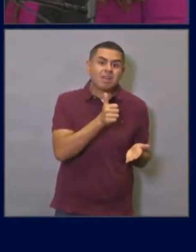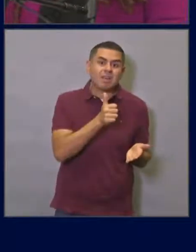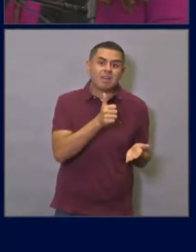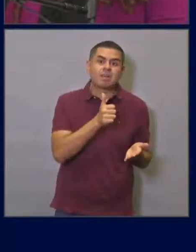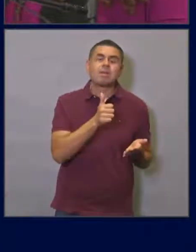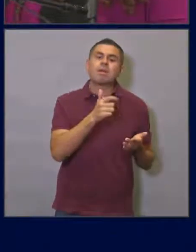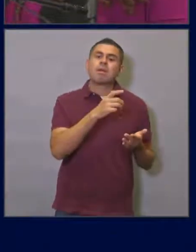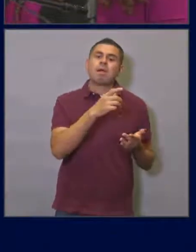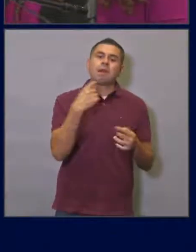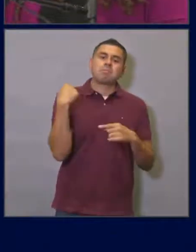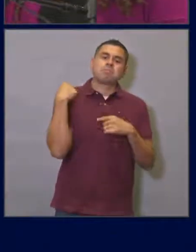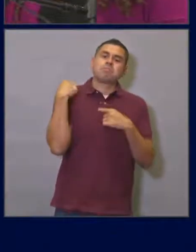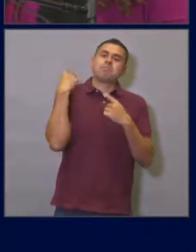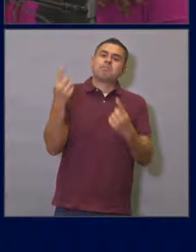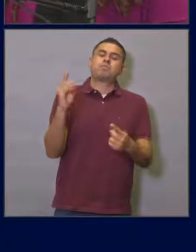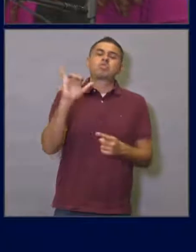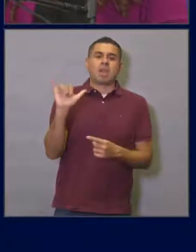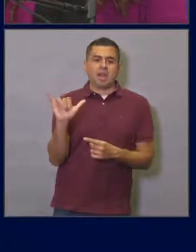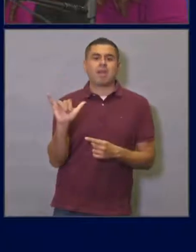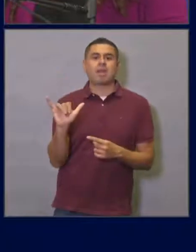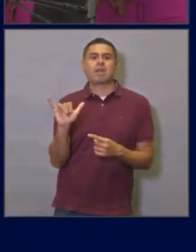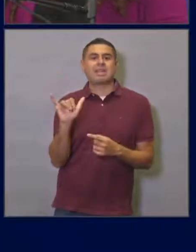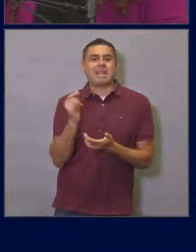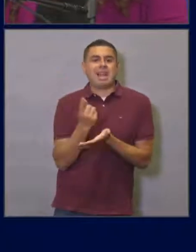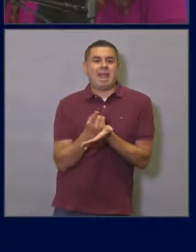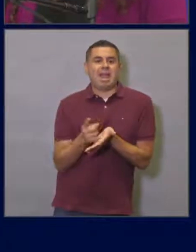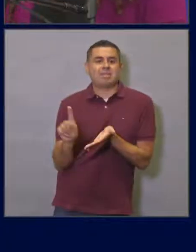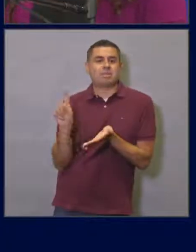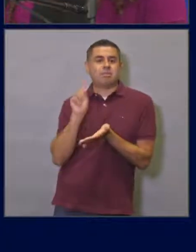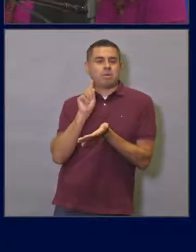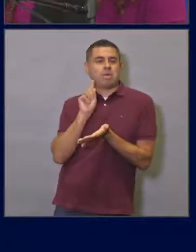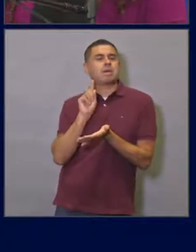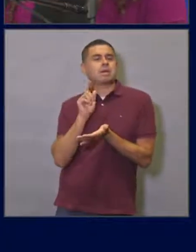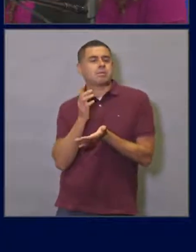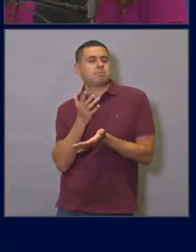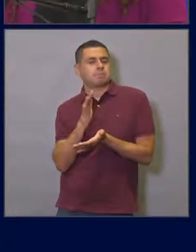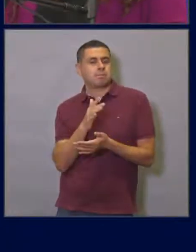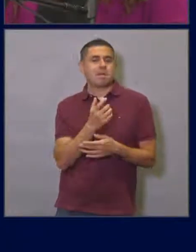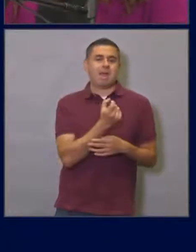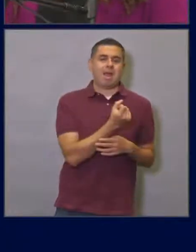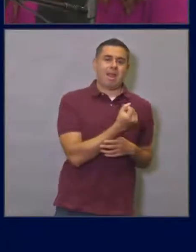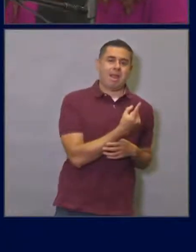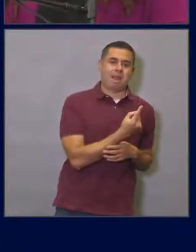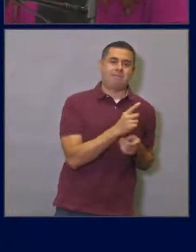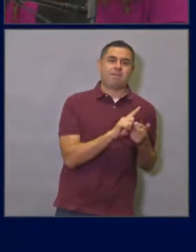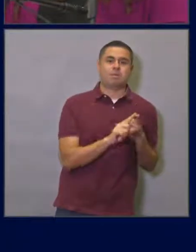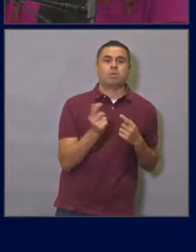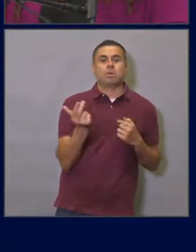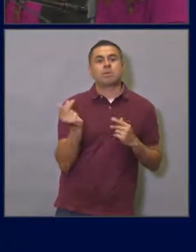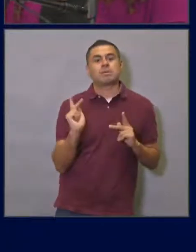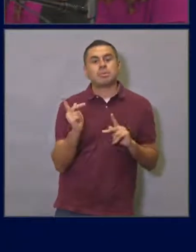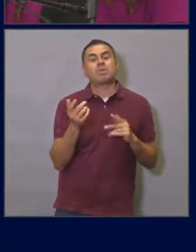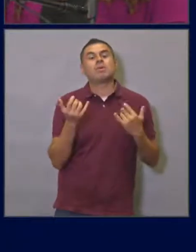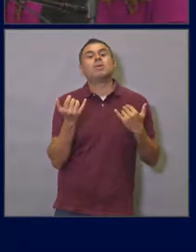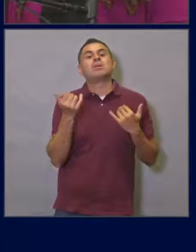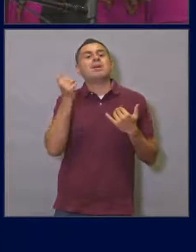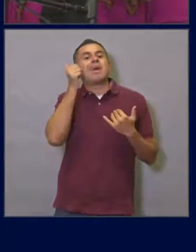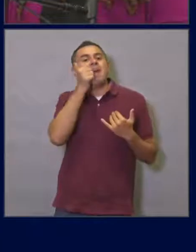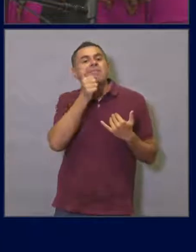continua, con el promedio diario de la semana pasada variando entre 11 a 13 fallecimientos por